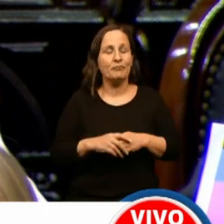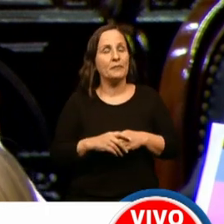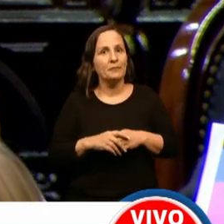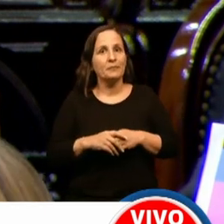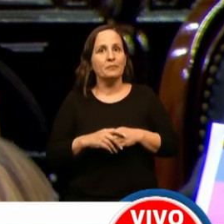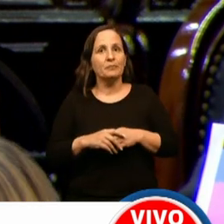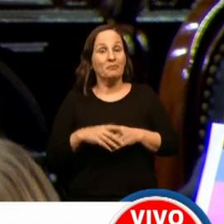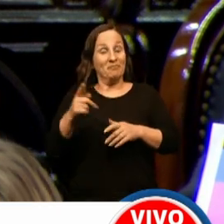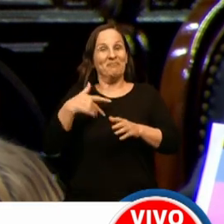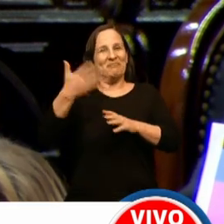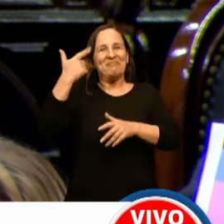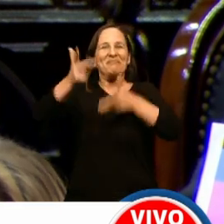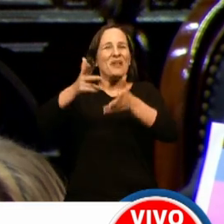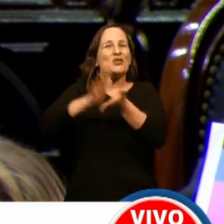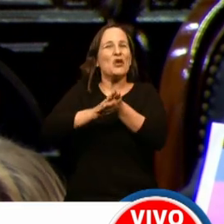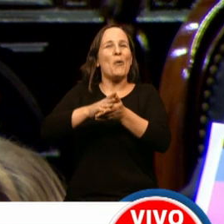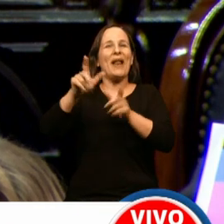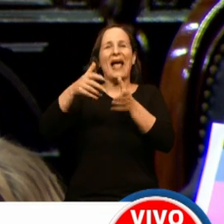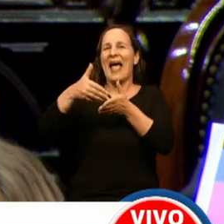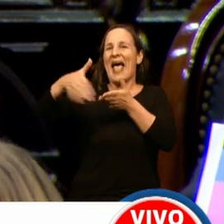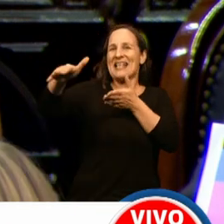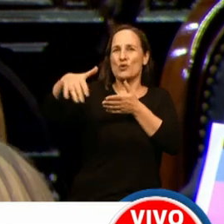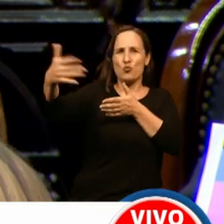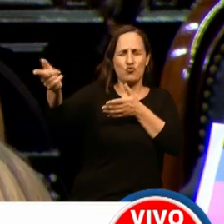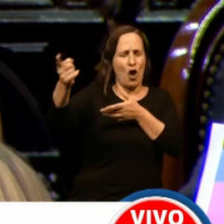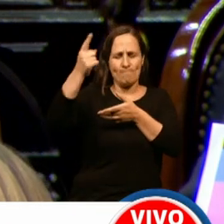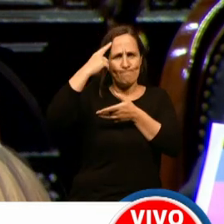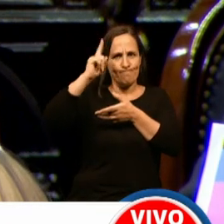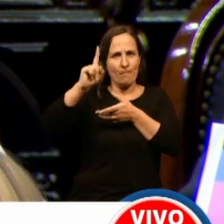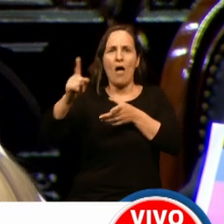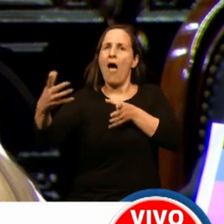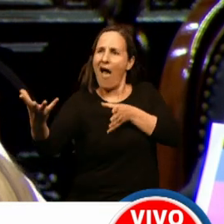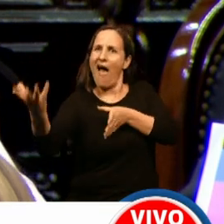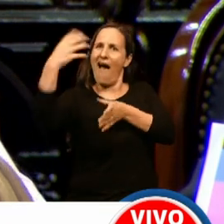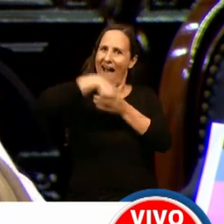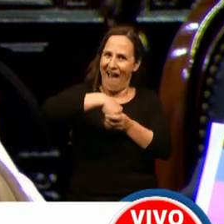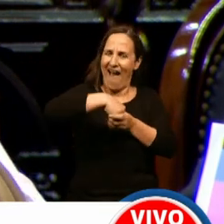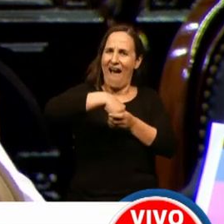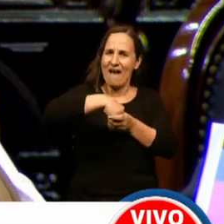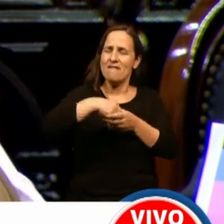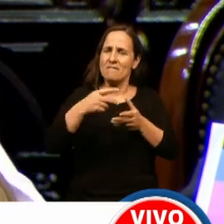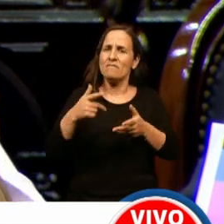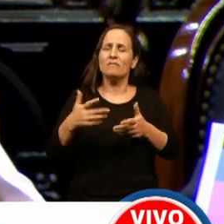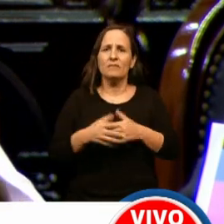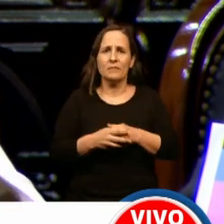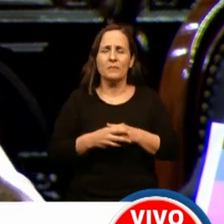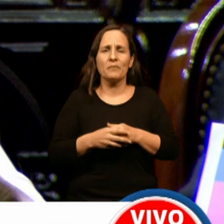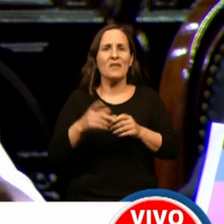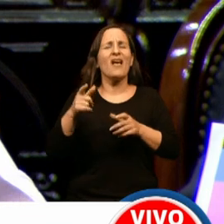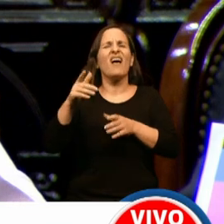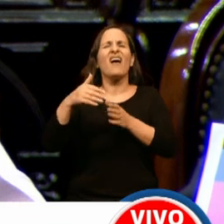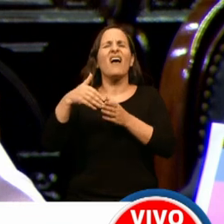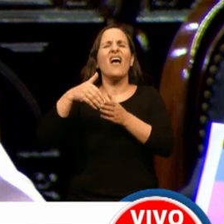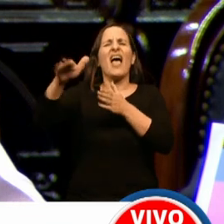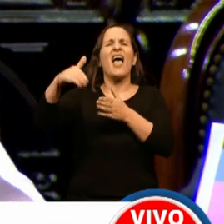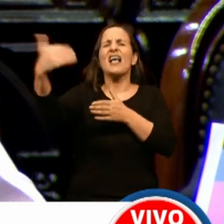exclusión no de tender esta mano para incorporar para incluir gonzález de la inclusión de la exclusión que es